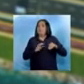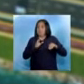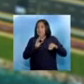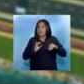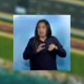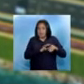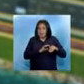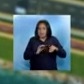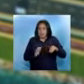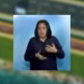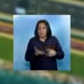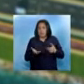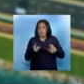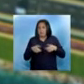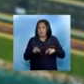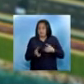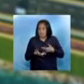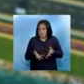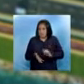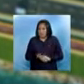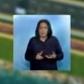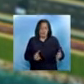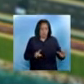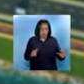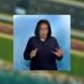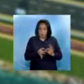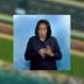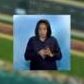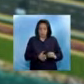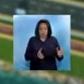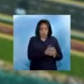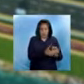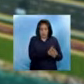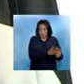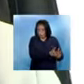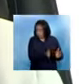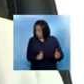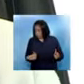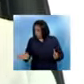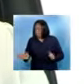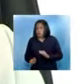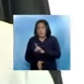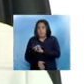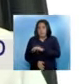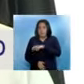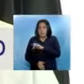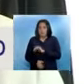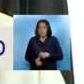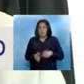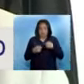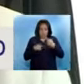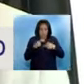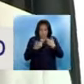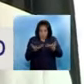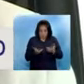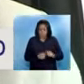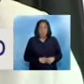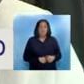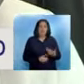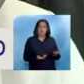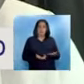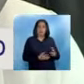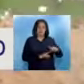Chorrillos en apenas 25 minutos? Se lo vamos a contar en el siguiente informe. Así, buenas tardes. Estamos en